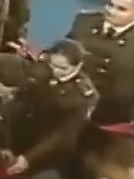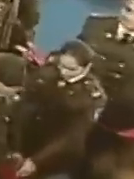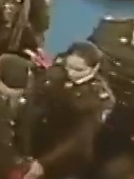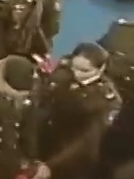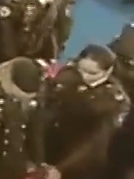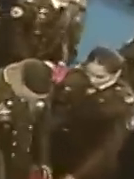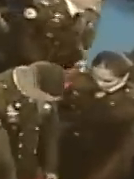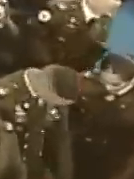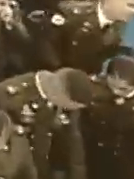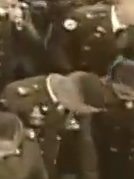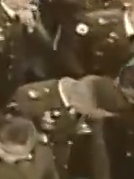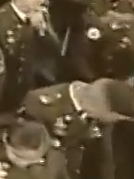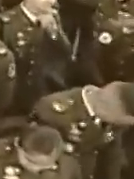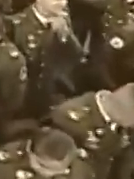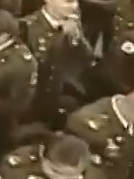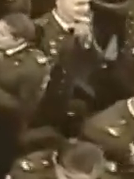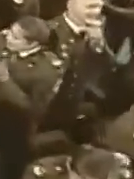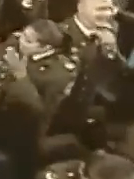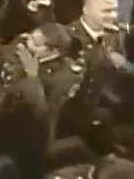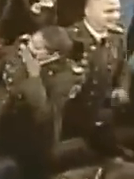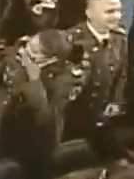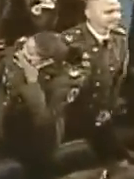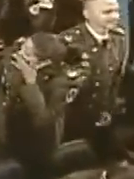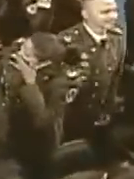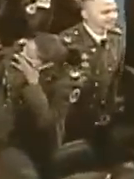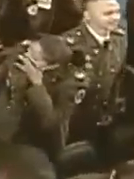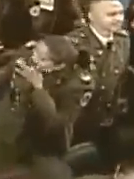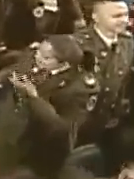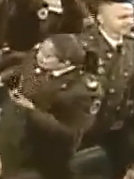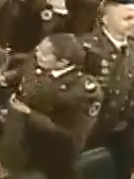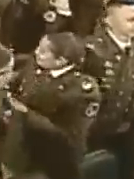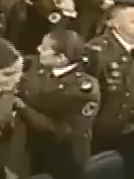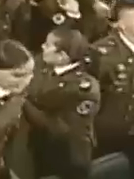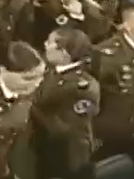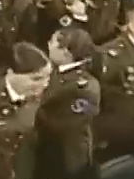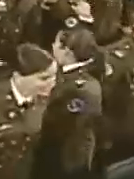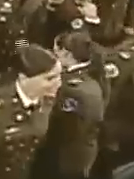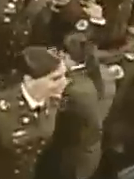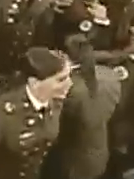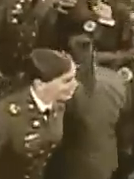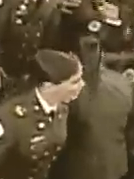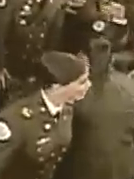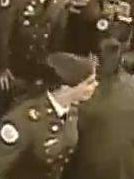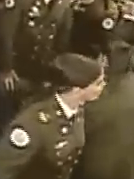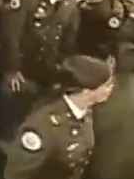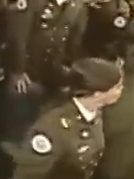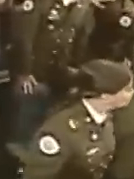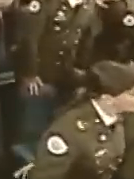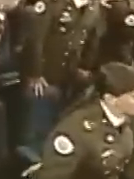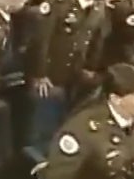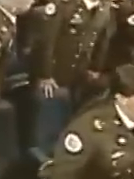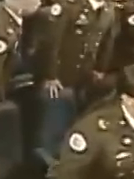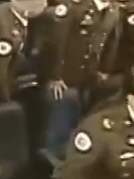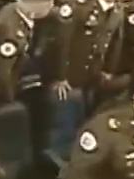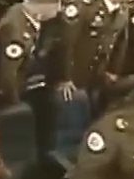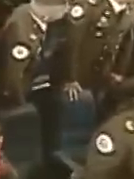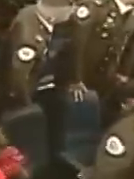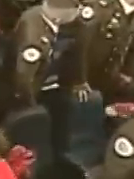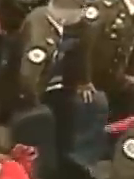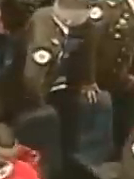ustedes deben preservar el camino honesto, moral y patriota, y cada vez más profundamente chavista en su accionar.